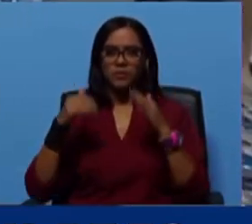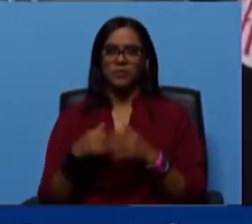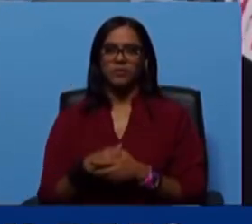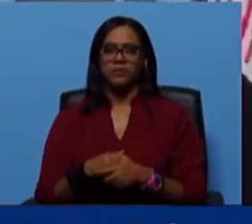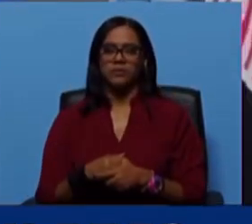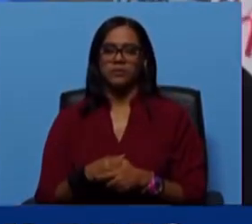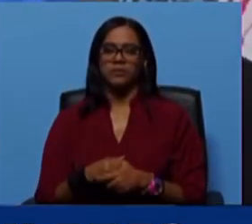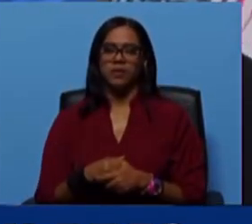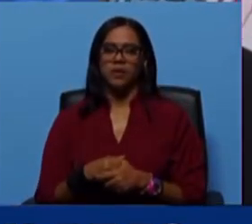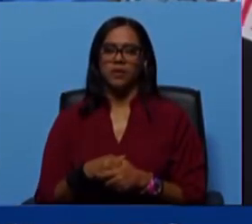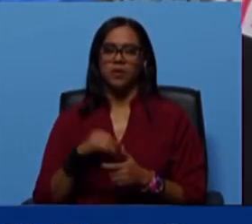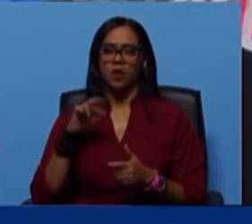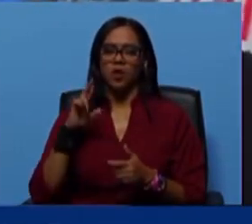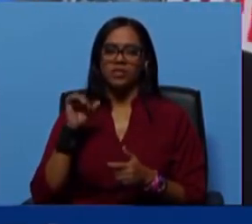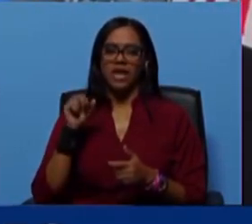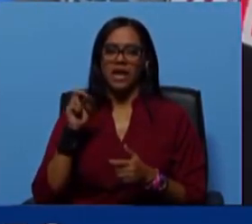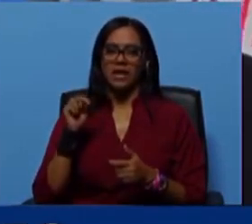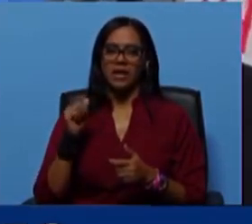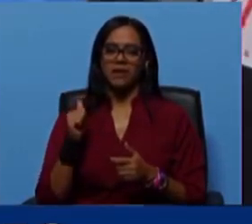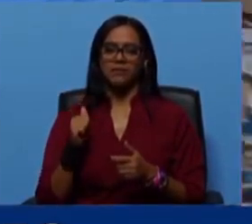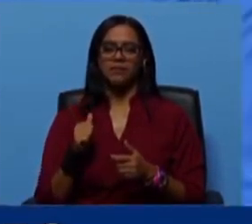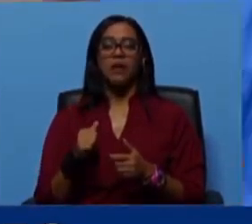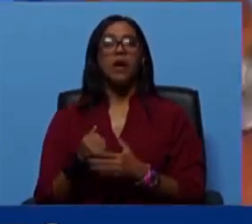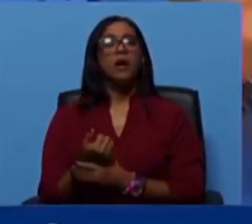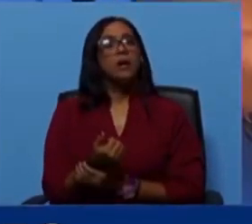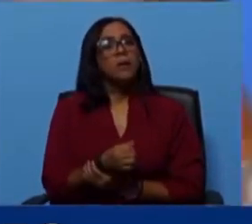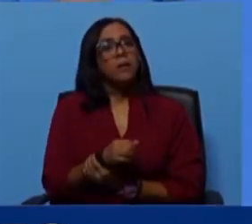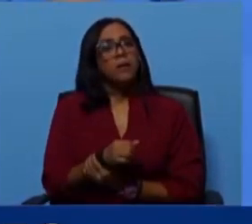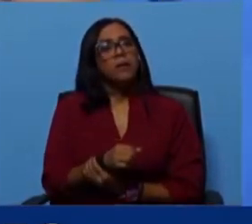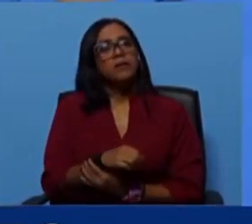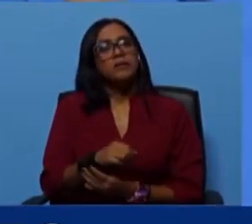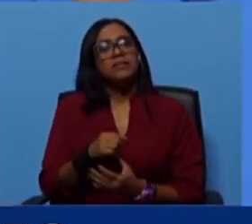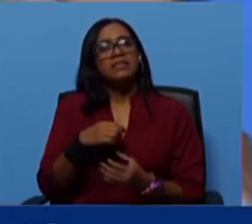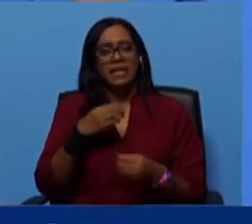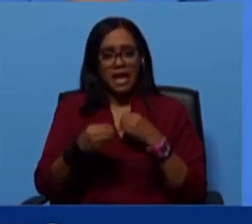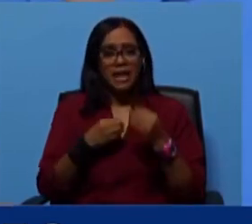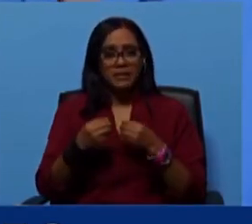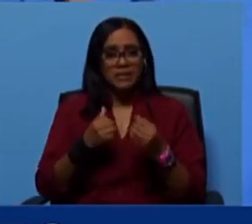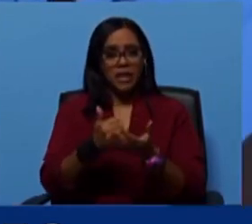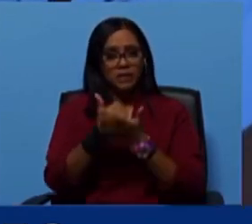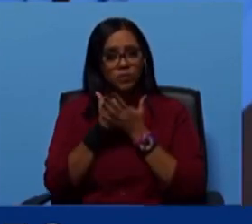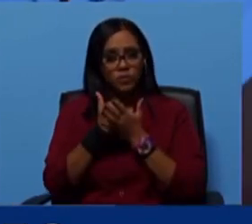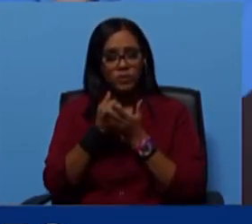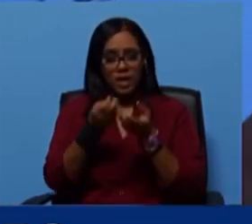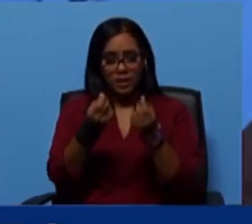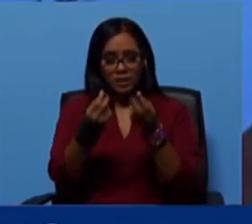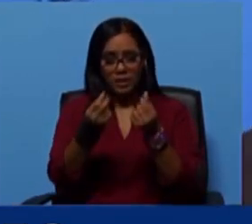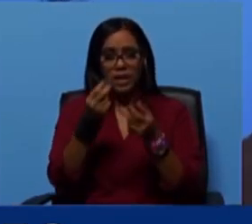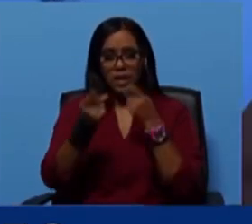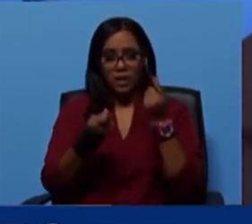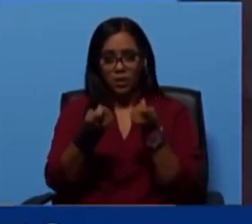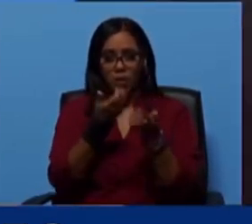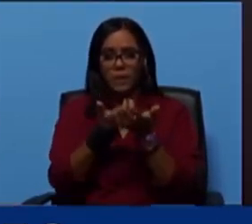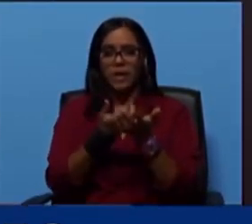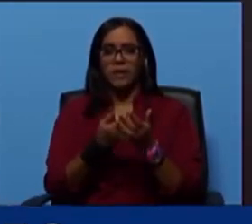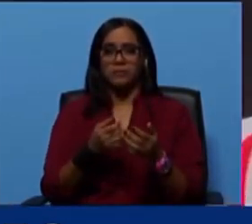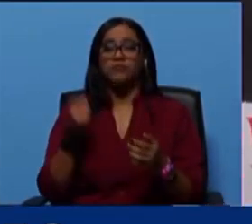Rosalba Guarapán, a su orden. Rosalba, ¿te genera beneficio, te genera ganancia económica tener esta bodega?